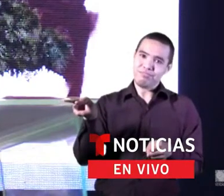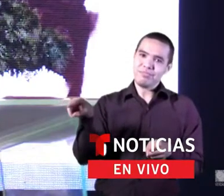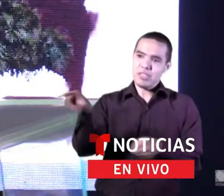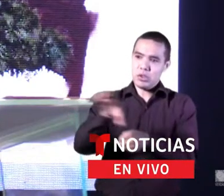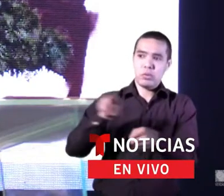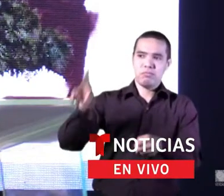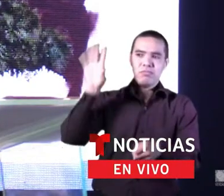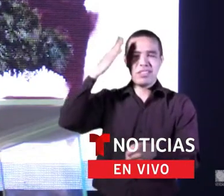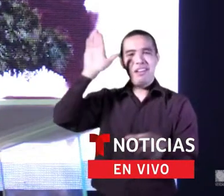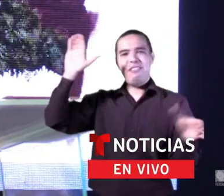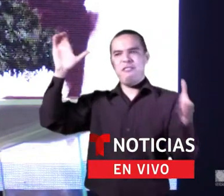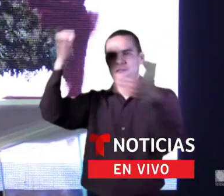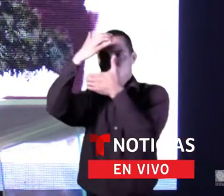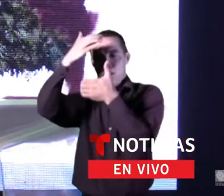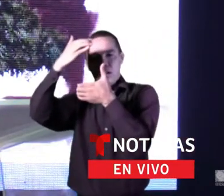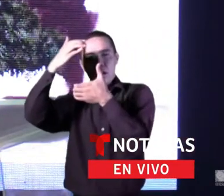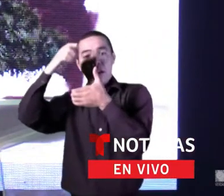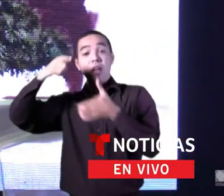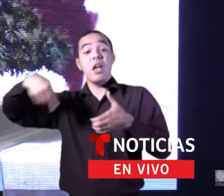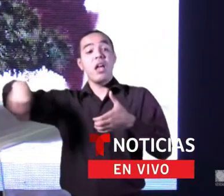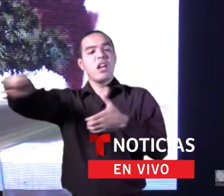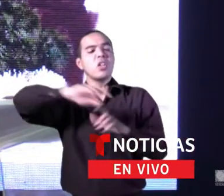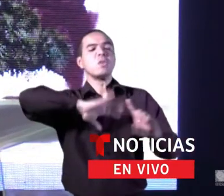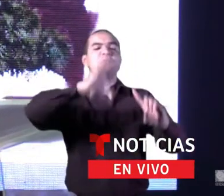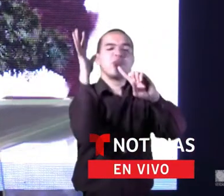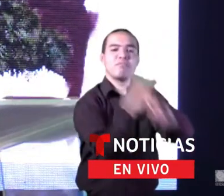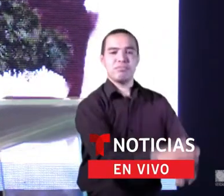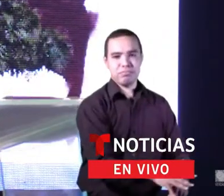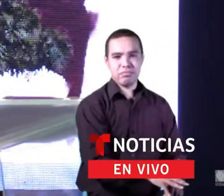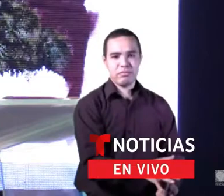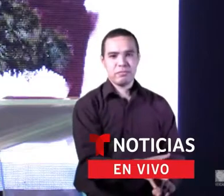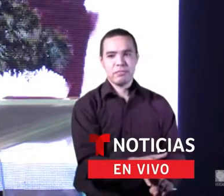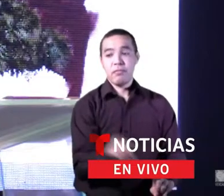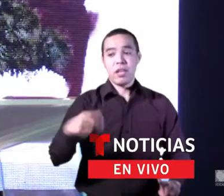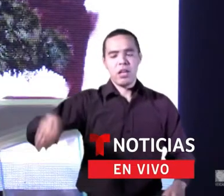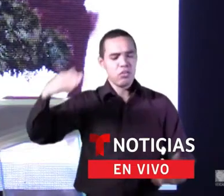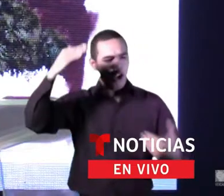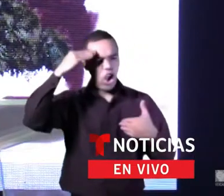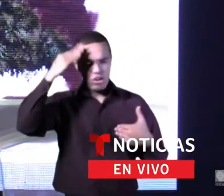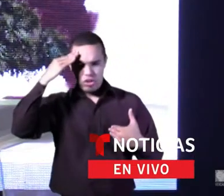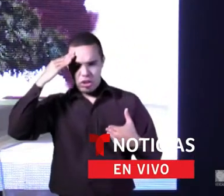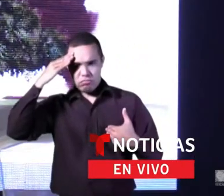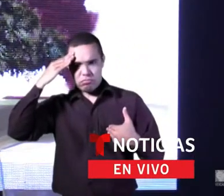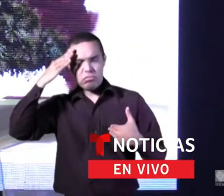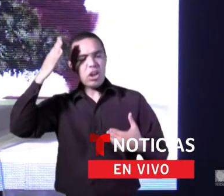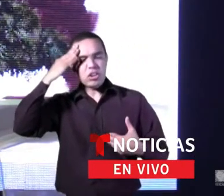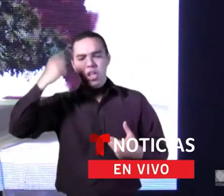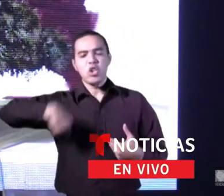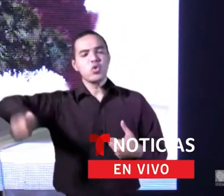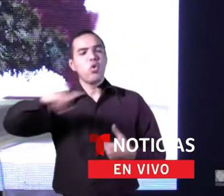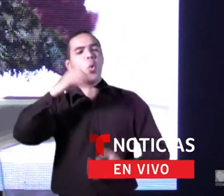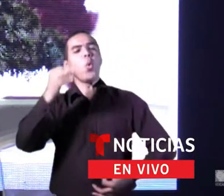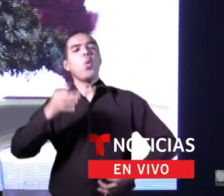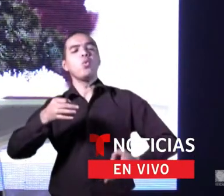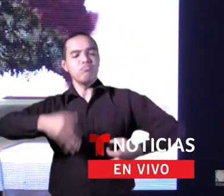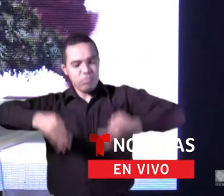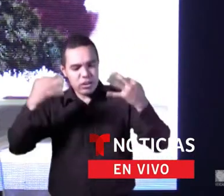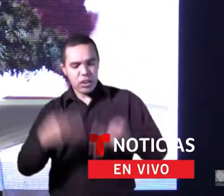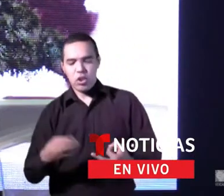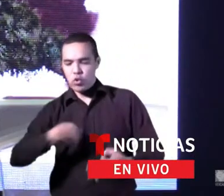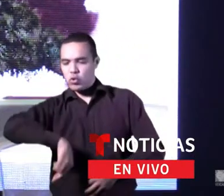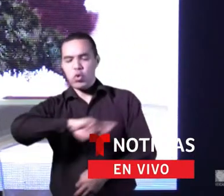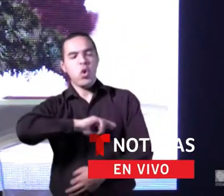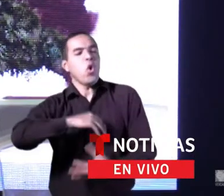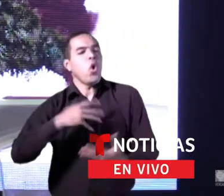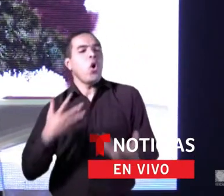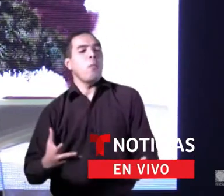convencidos de que su causa era justa y los autorizaba cualquier criminalidad no fueron los únicos verdugos